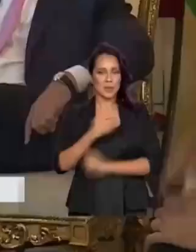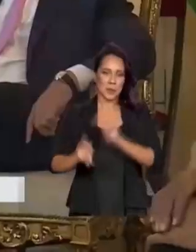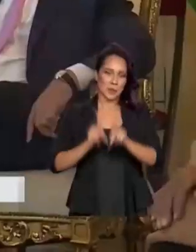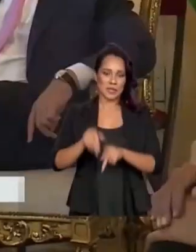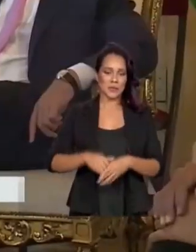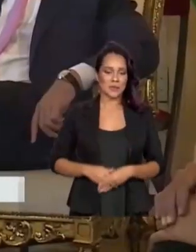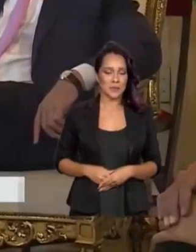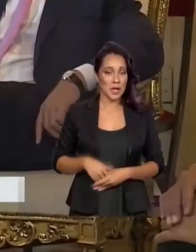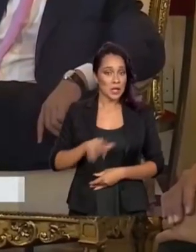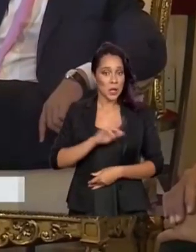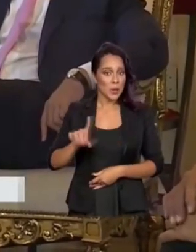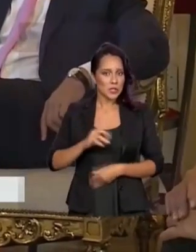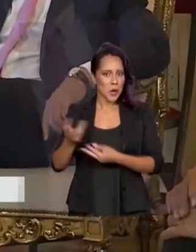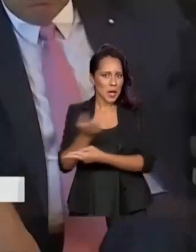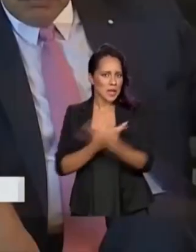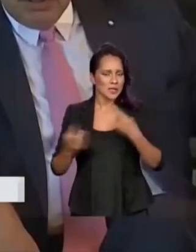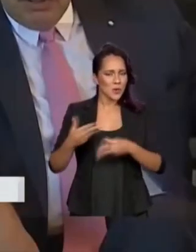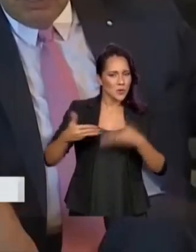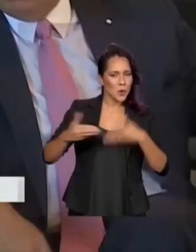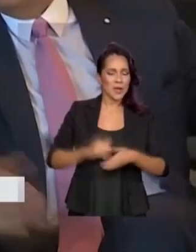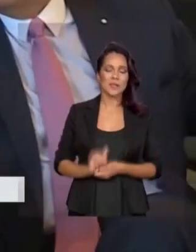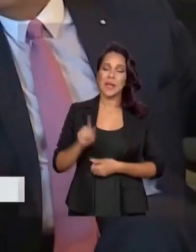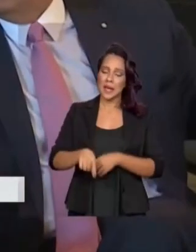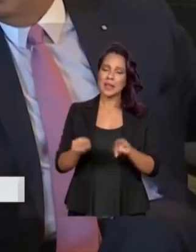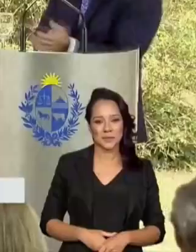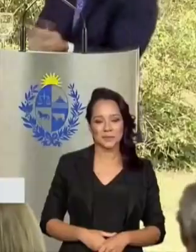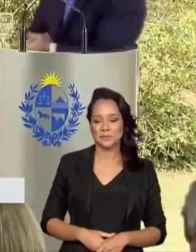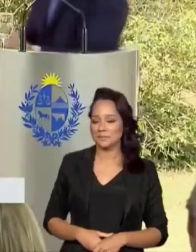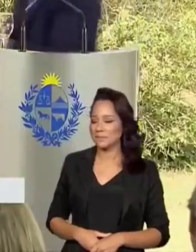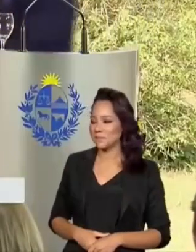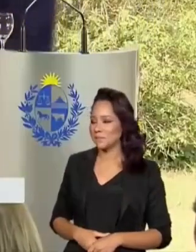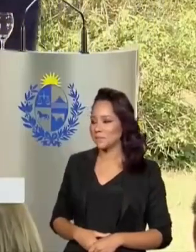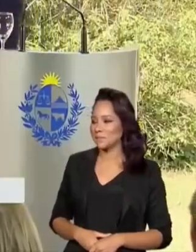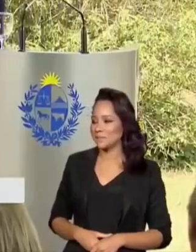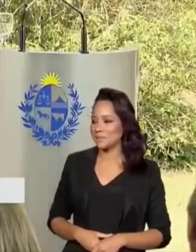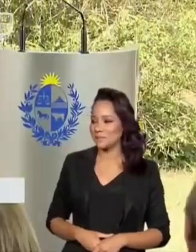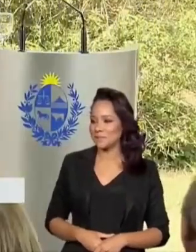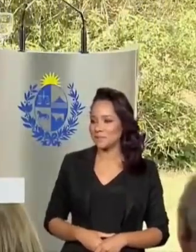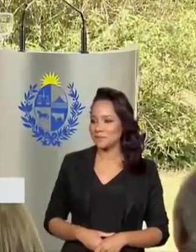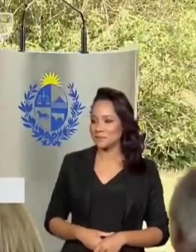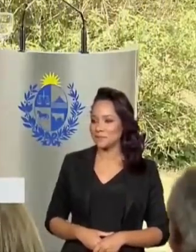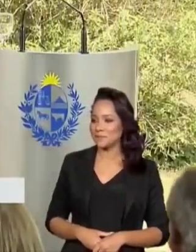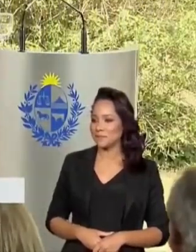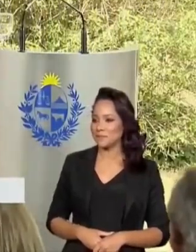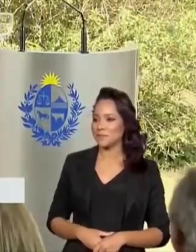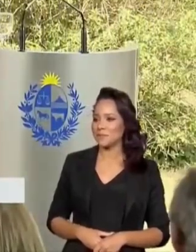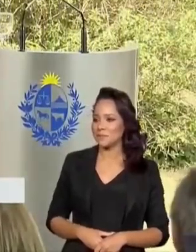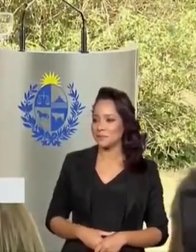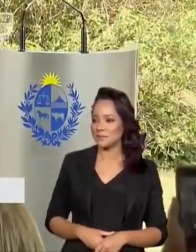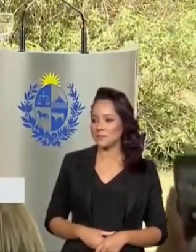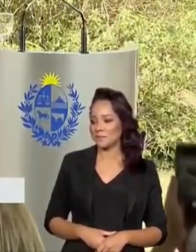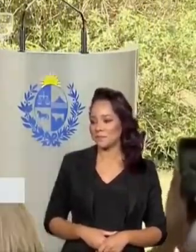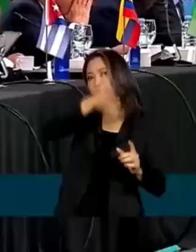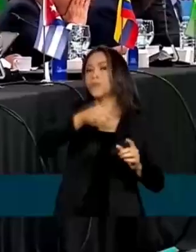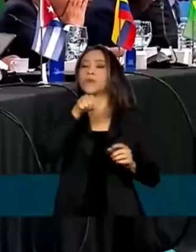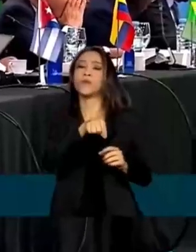hizo importantes visitas oficiales a Argentina y Uruguay el regreso de Brasil a la celac concretado la cumbre celebrada en Buenos